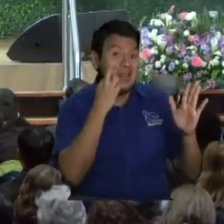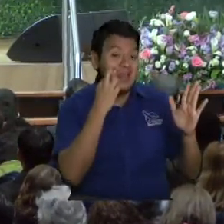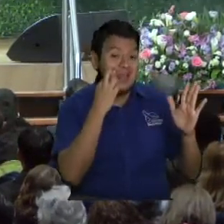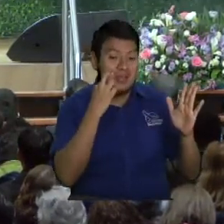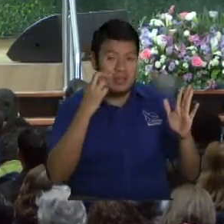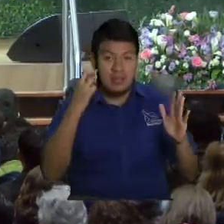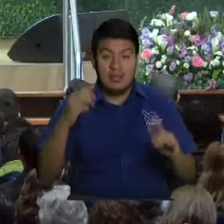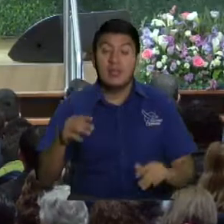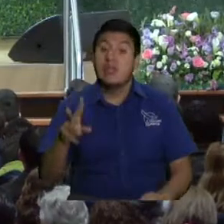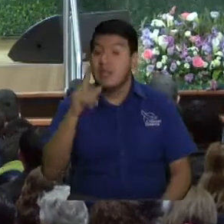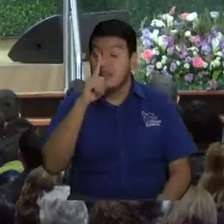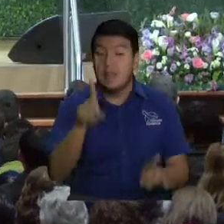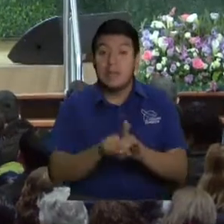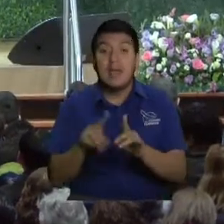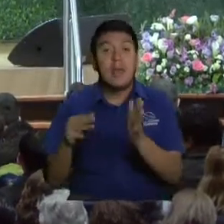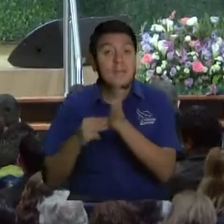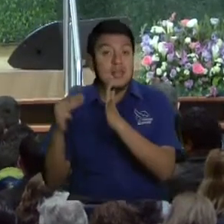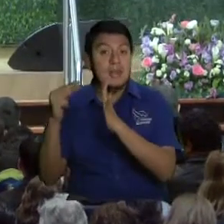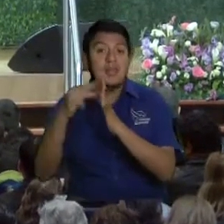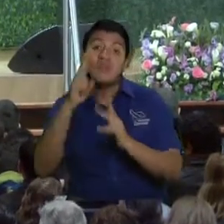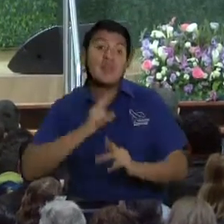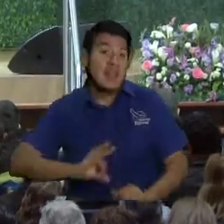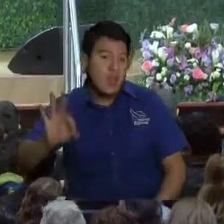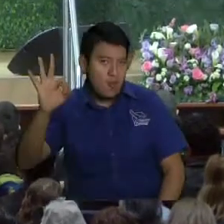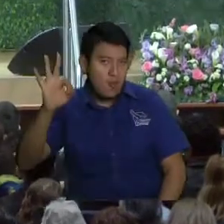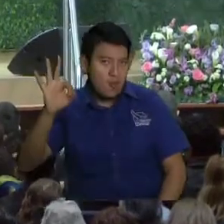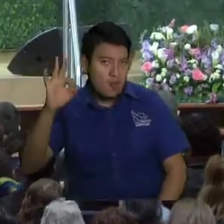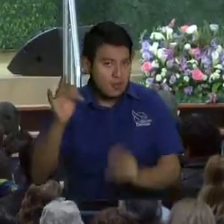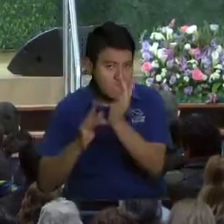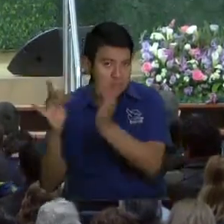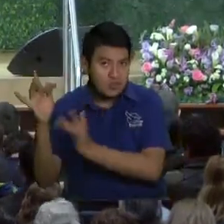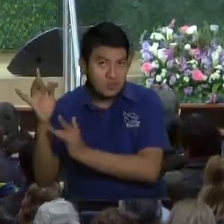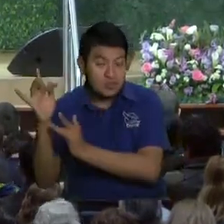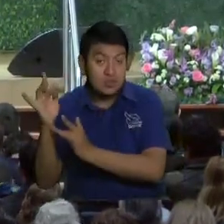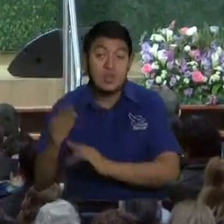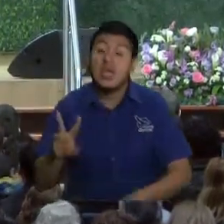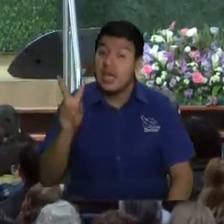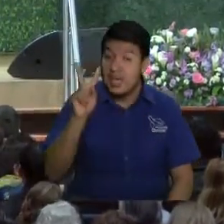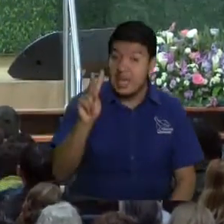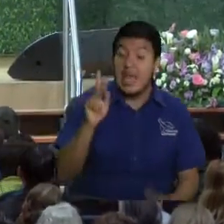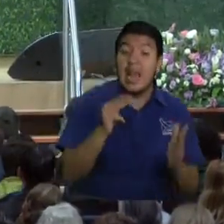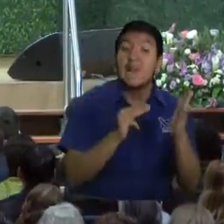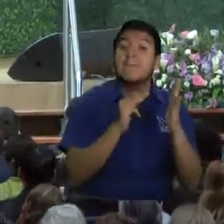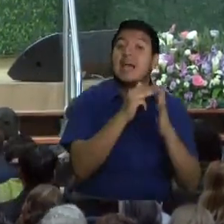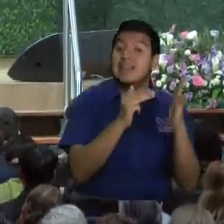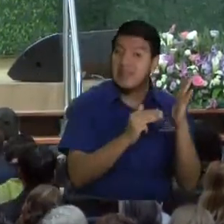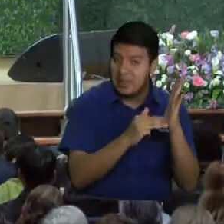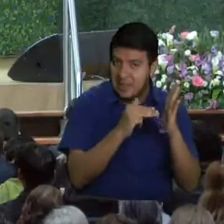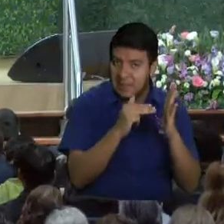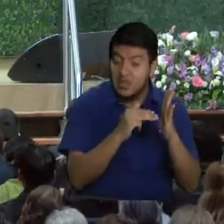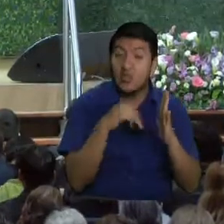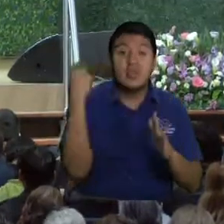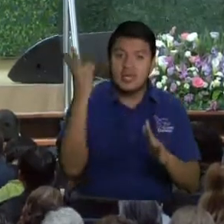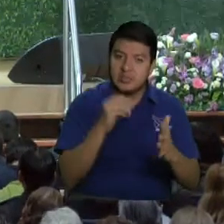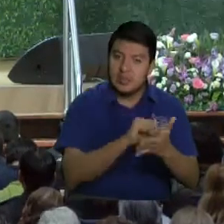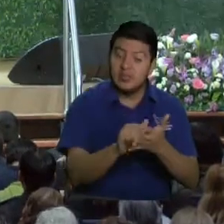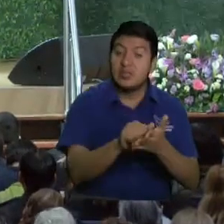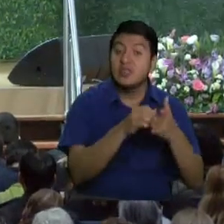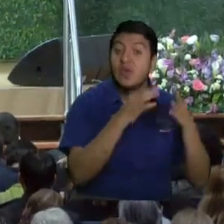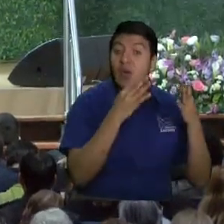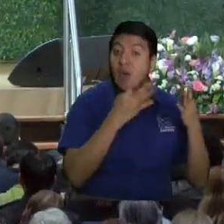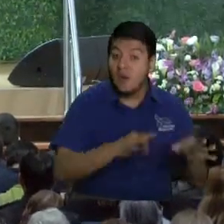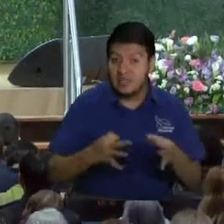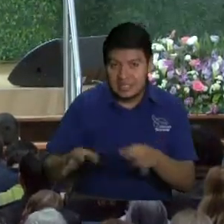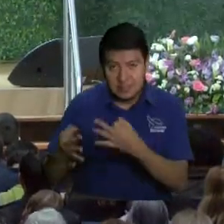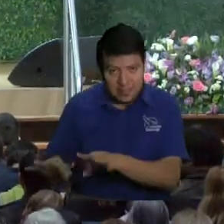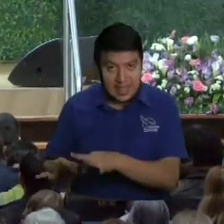veces, que Pedro dice que los mandamientos del Espíritu Santo lo explican los apóstoles. Eso lo dice Pedro y lo hemos